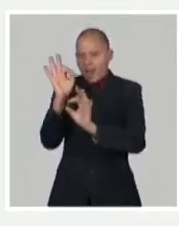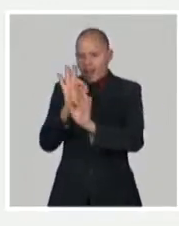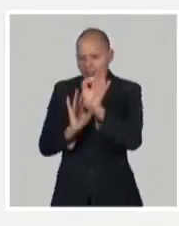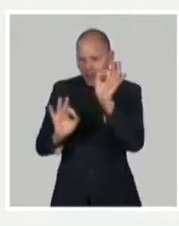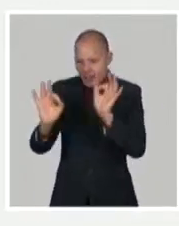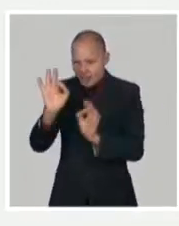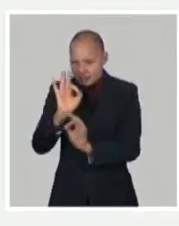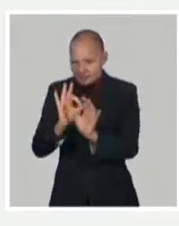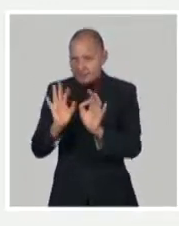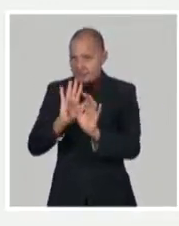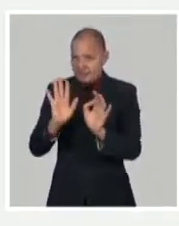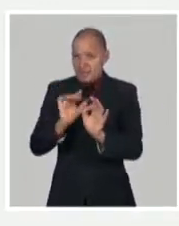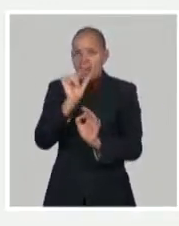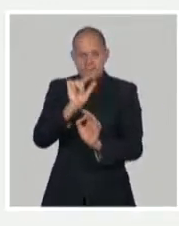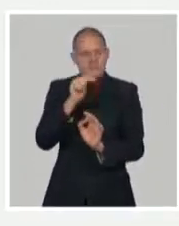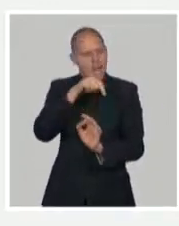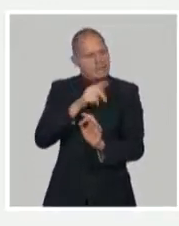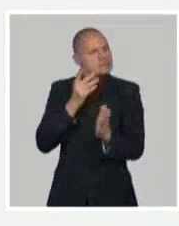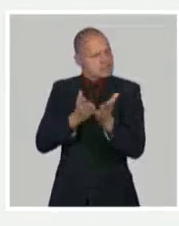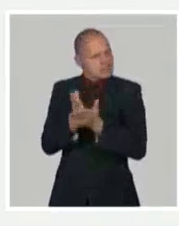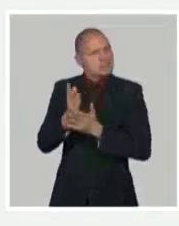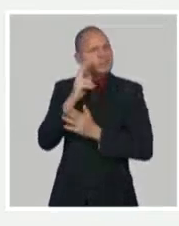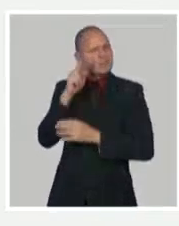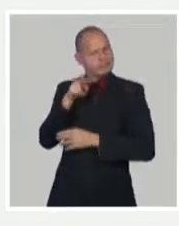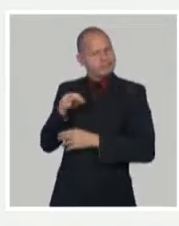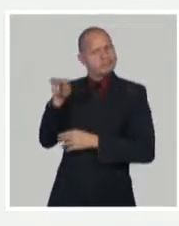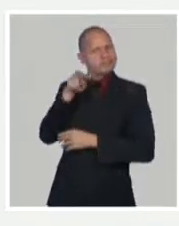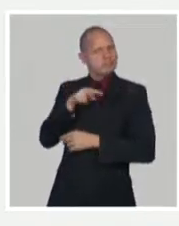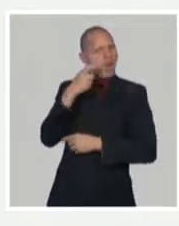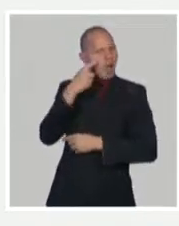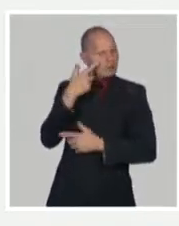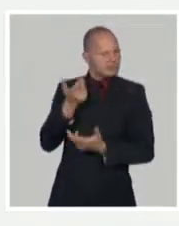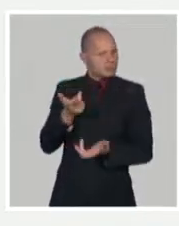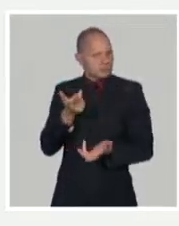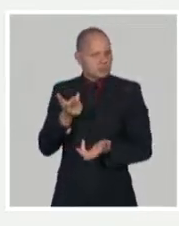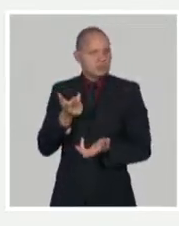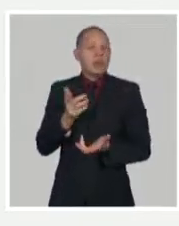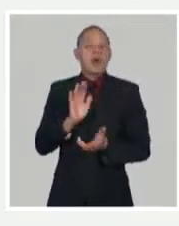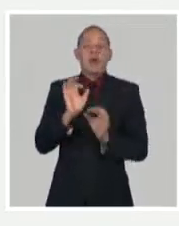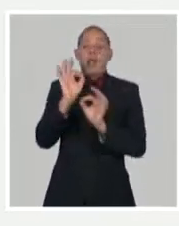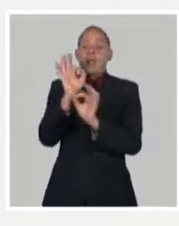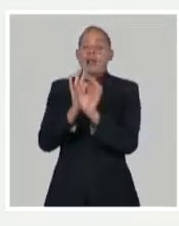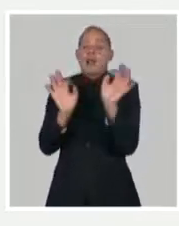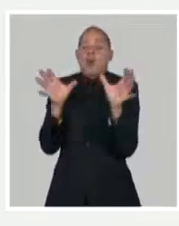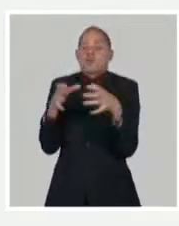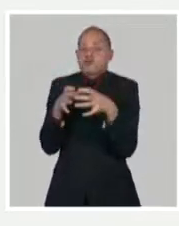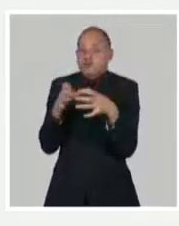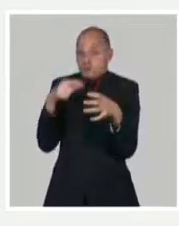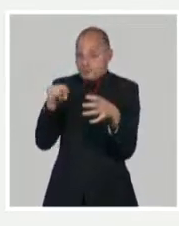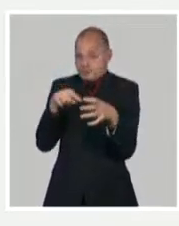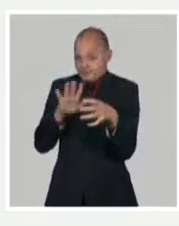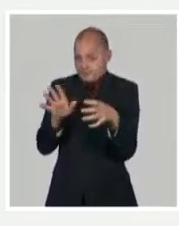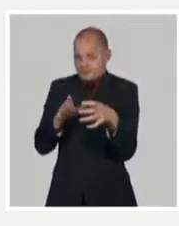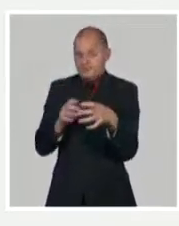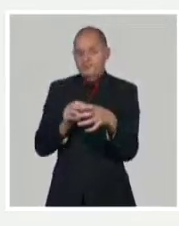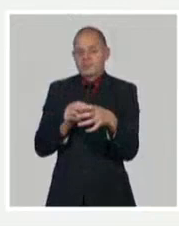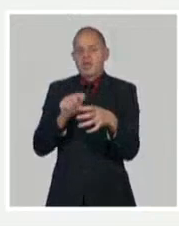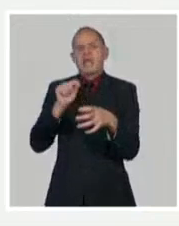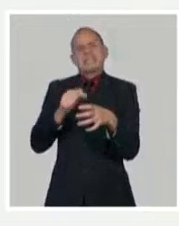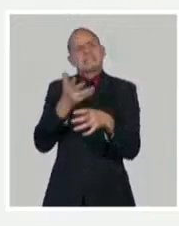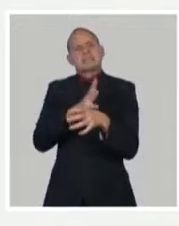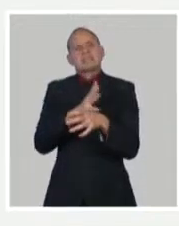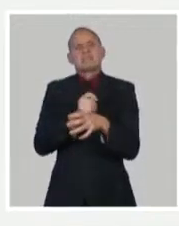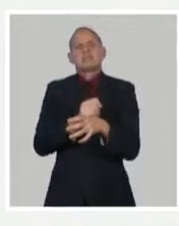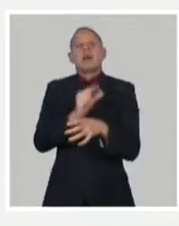que ha estudiado a estas personas, y son representantes de todo el espectro que tenemos de convalecientes, que van desde el